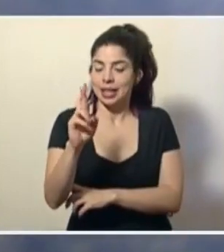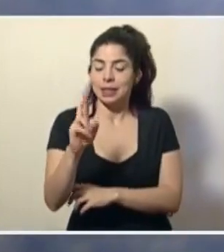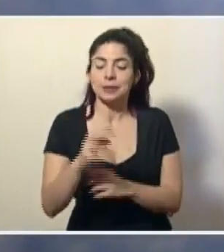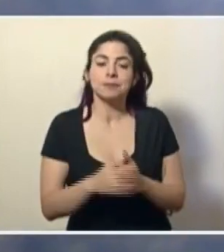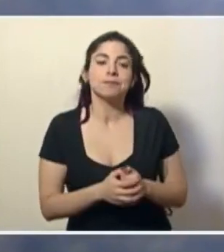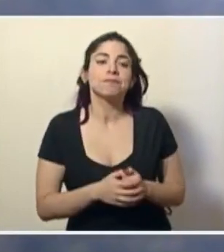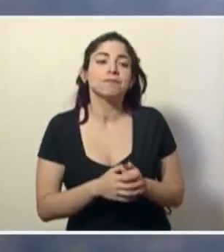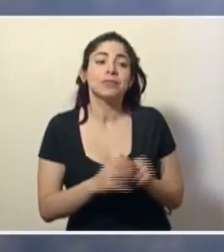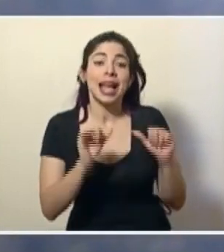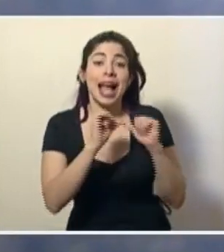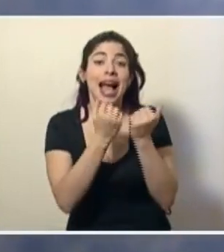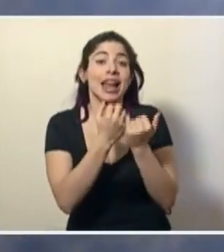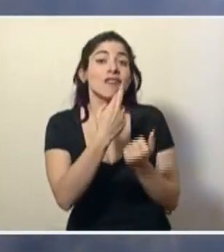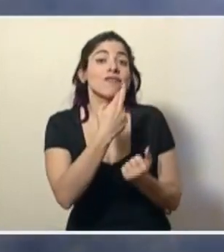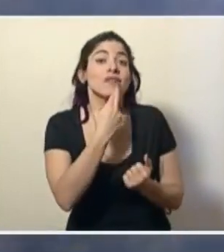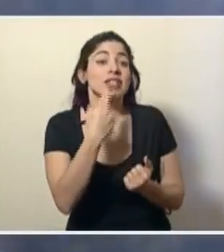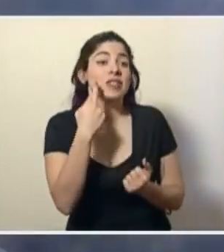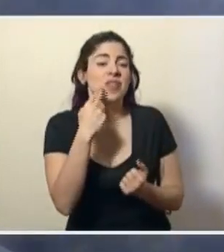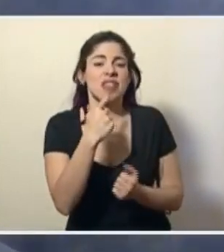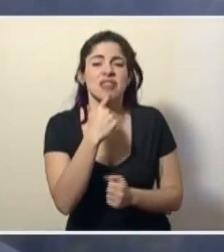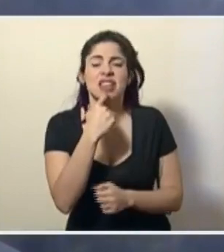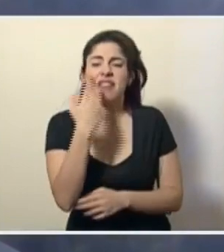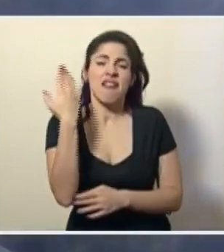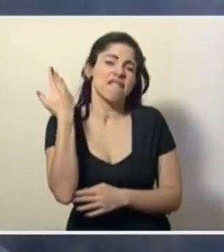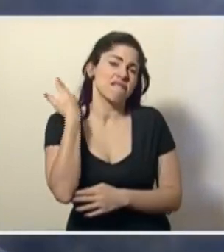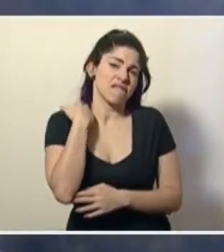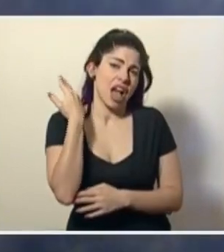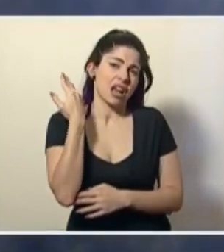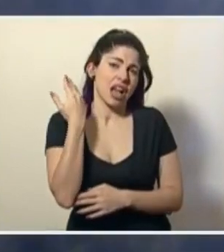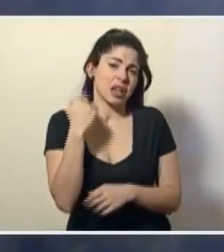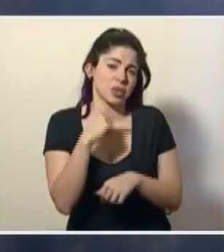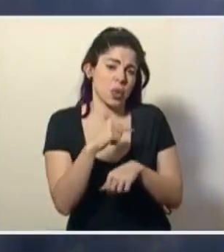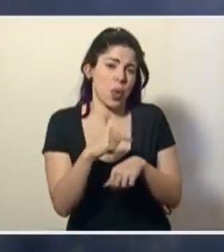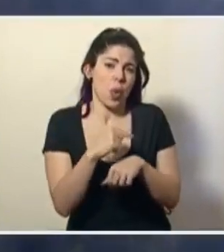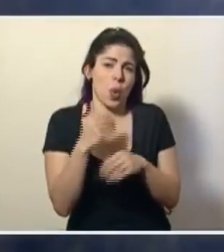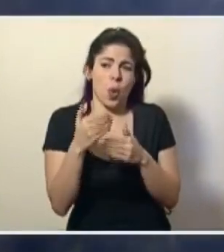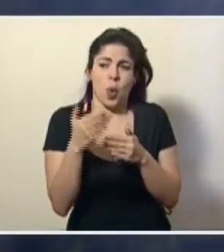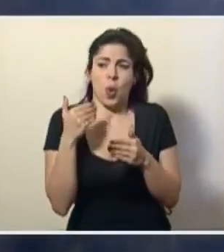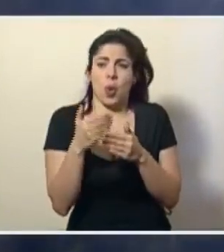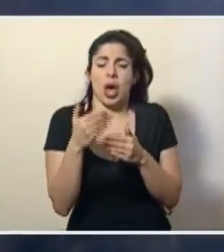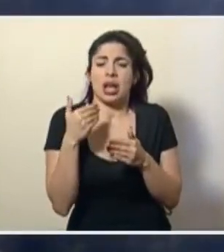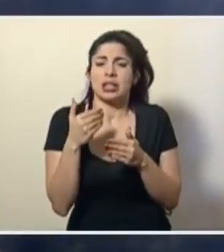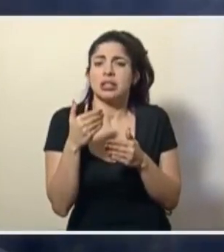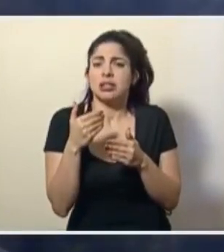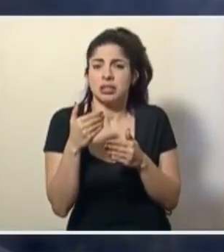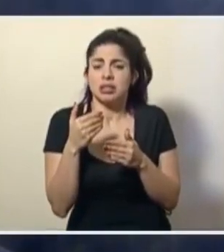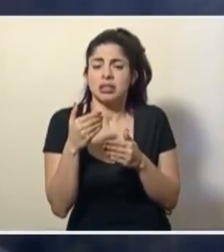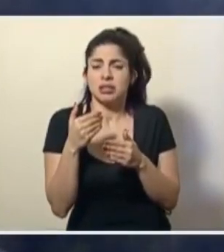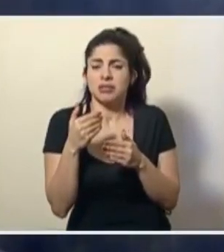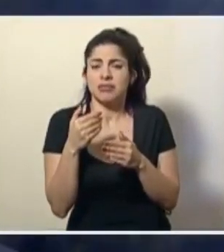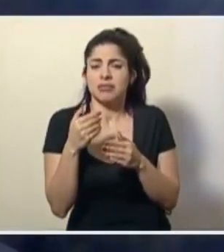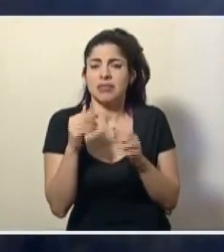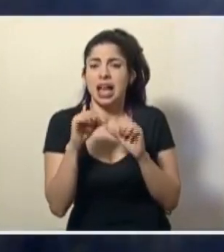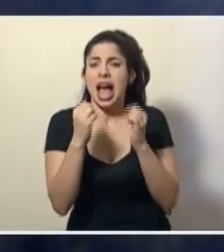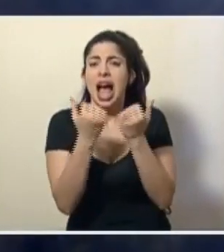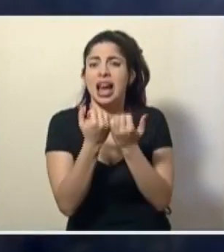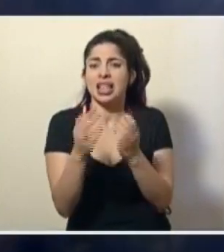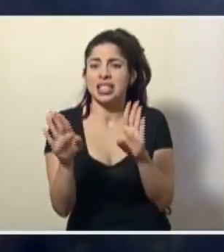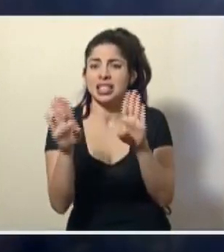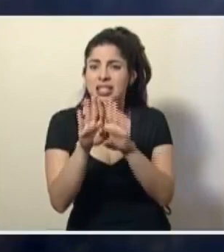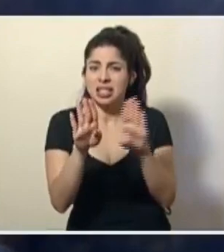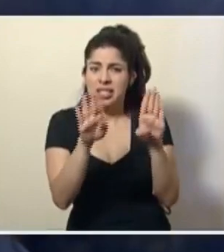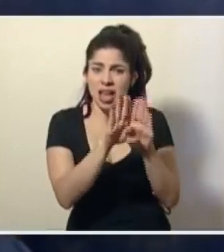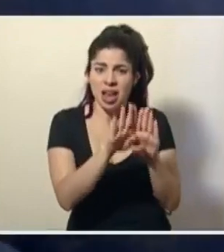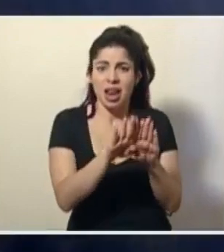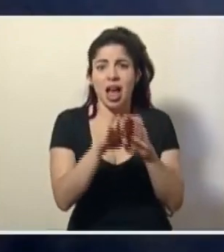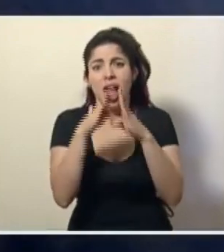El sector de restaurantes dice que es un fracaso lo que ha pasado en estas últimas horas con el ámbito de cierre y